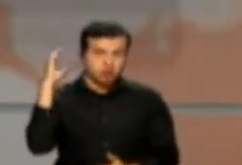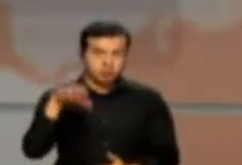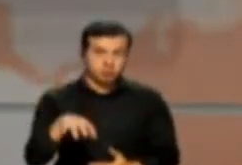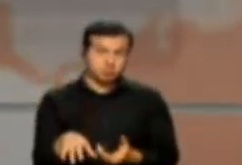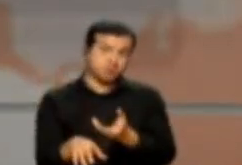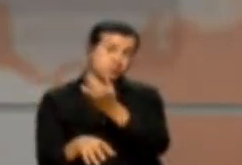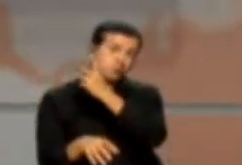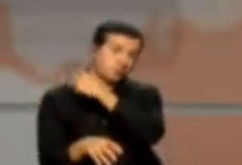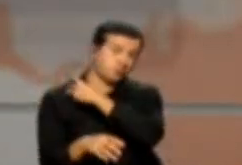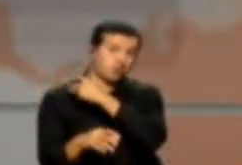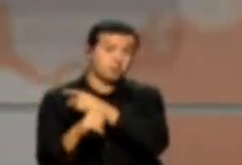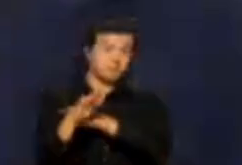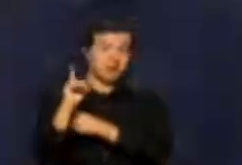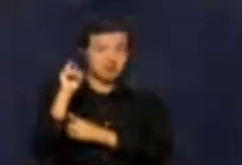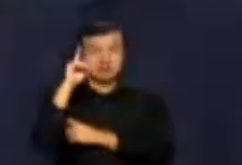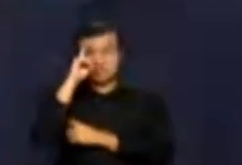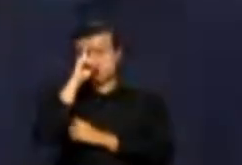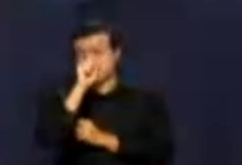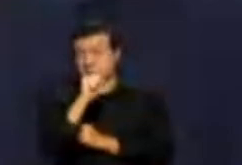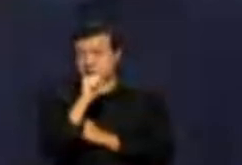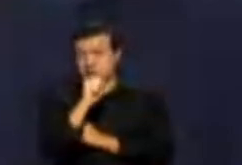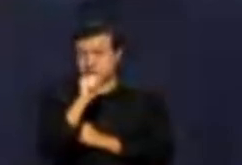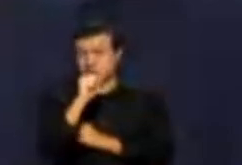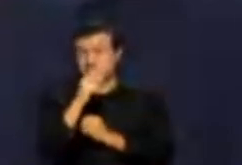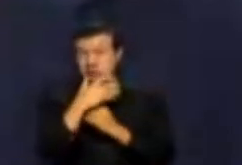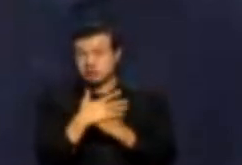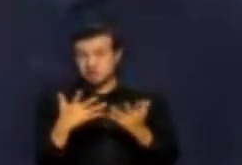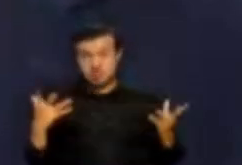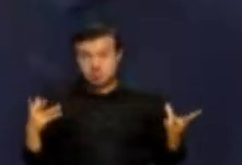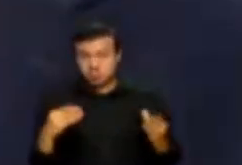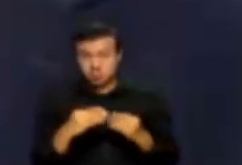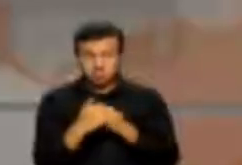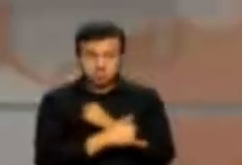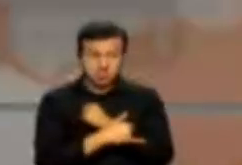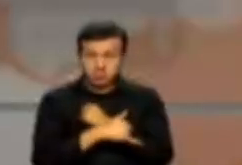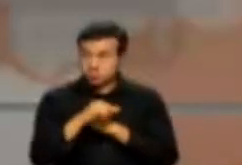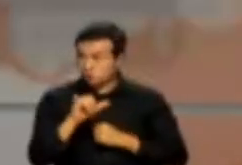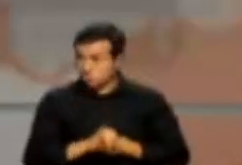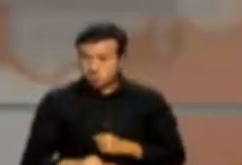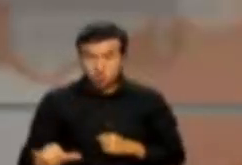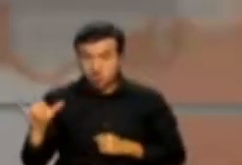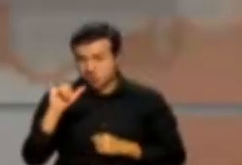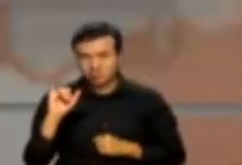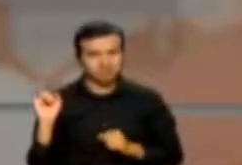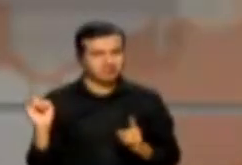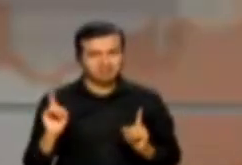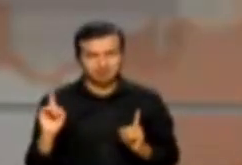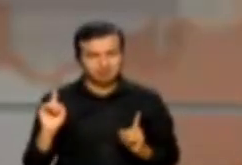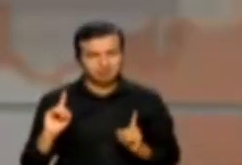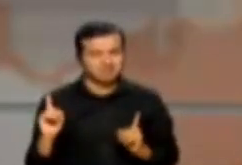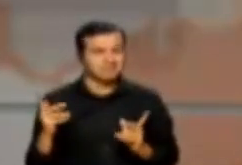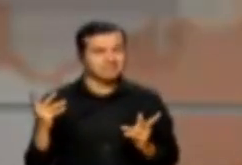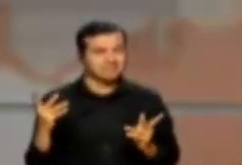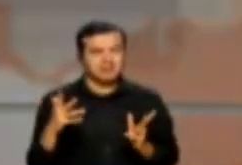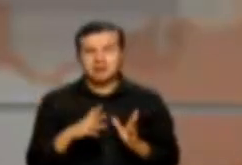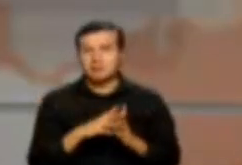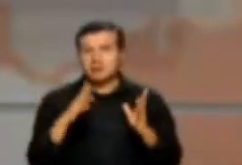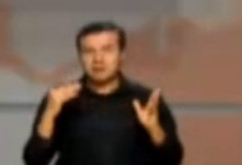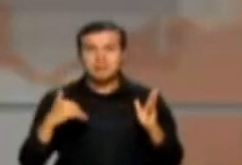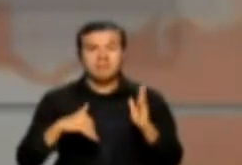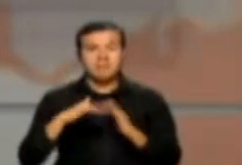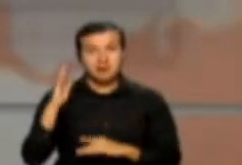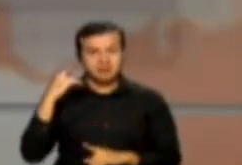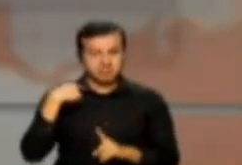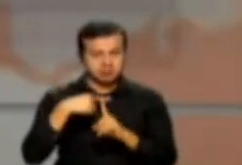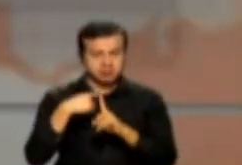trasplantes más complejos de realizar por tanto no todos los países cuentan con este tipo de trasplantes hay más noticias positivas